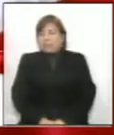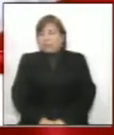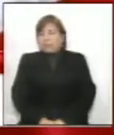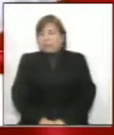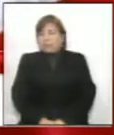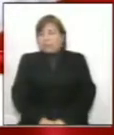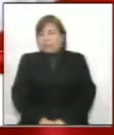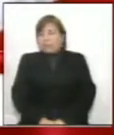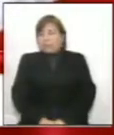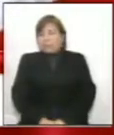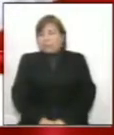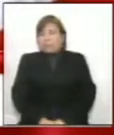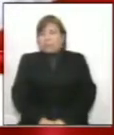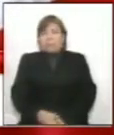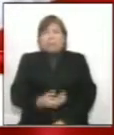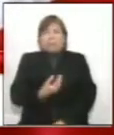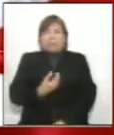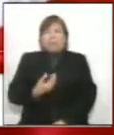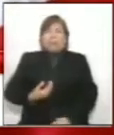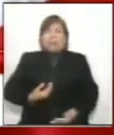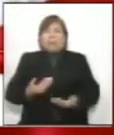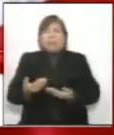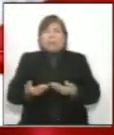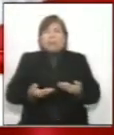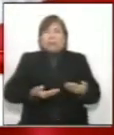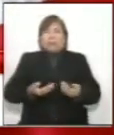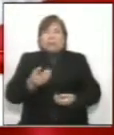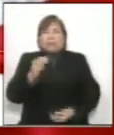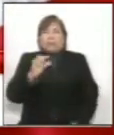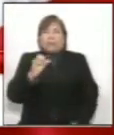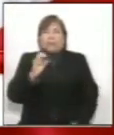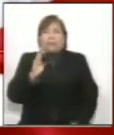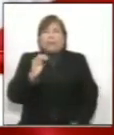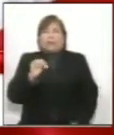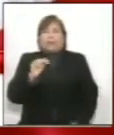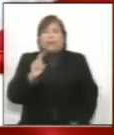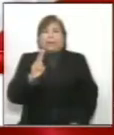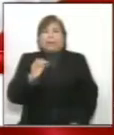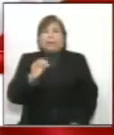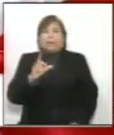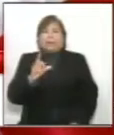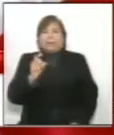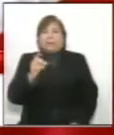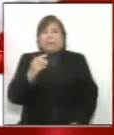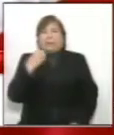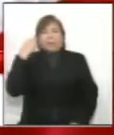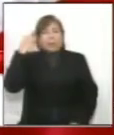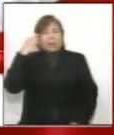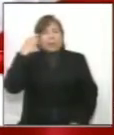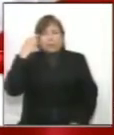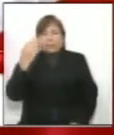Queremos la gobernabilidad. Y la gobernabilidad es buscar estabilidad política